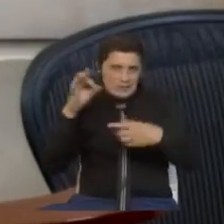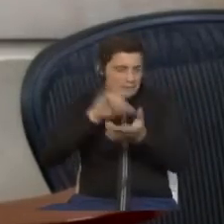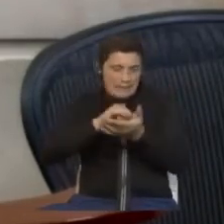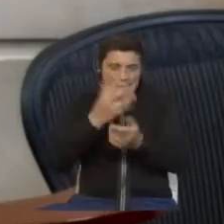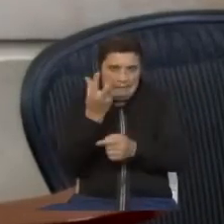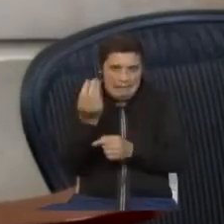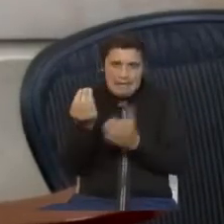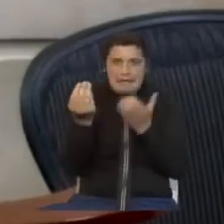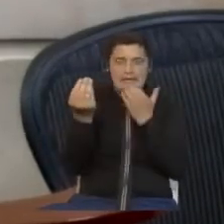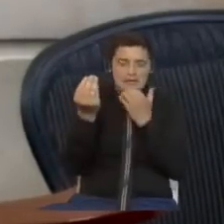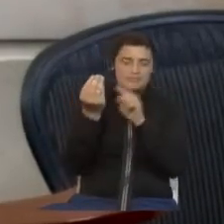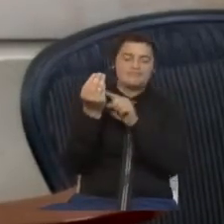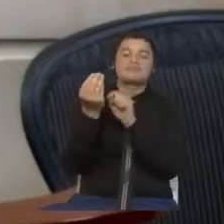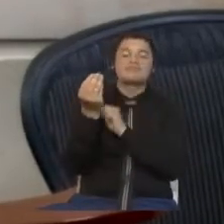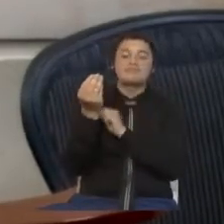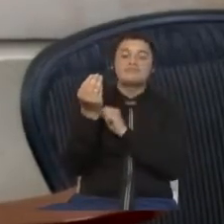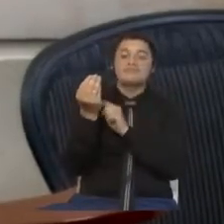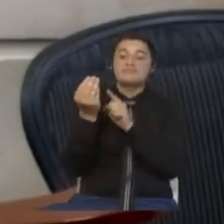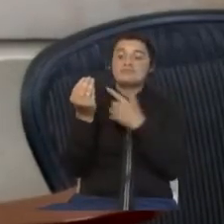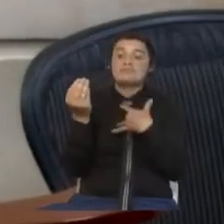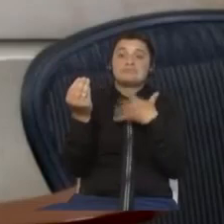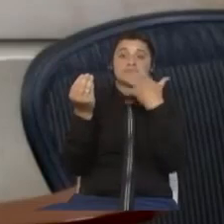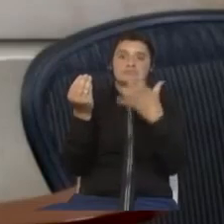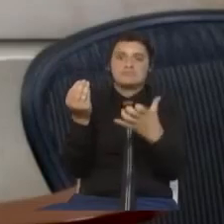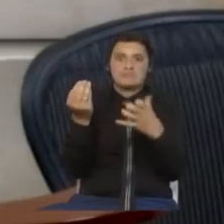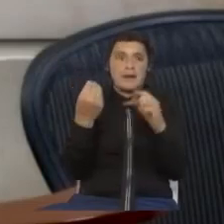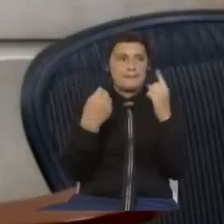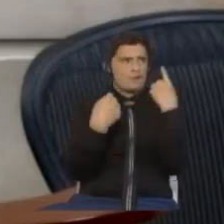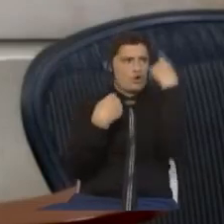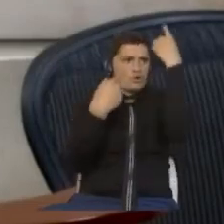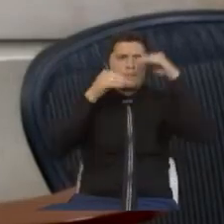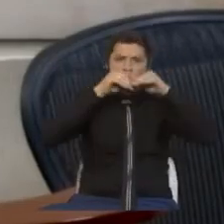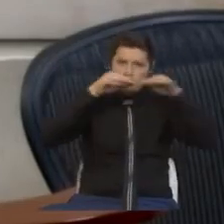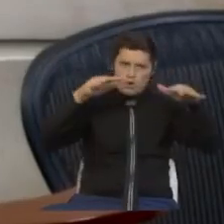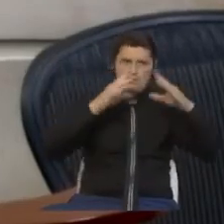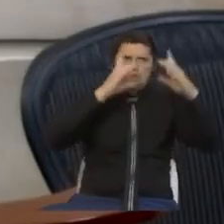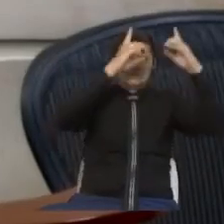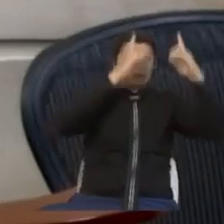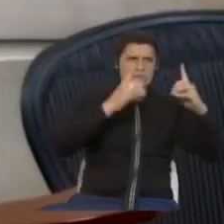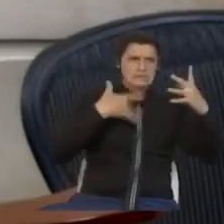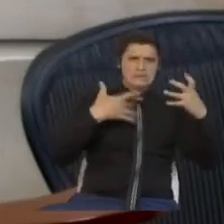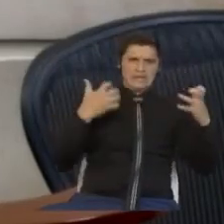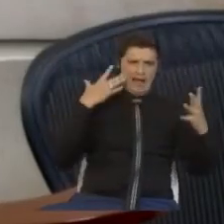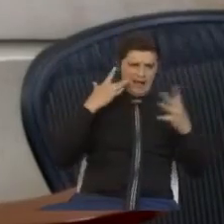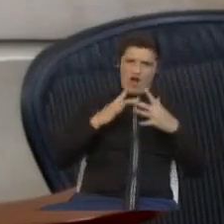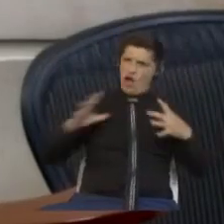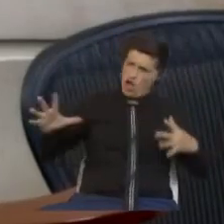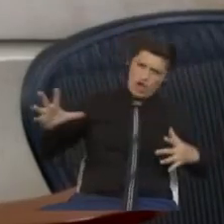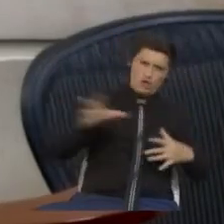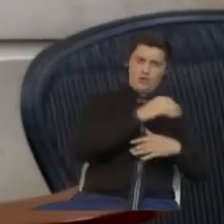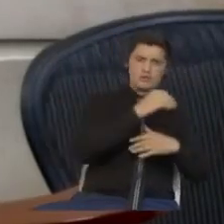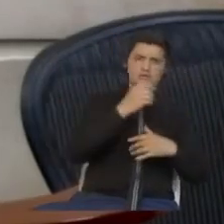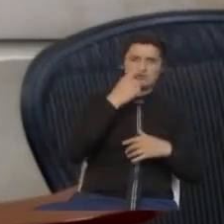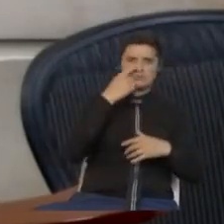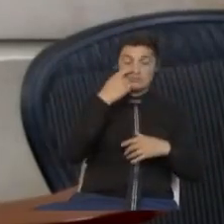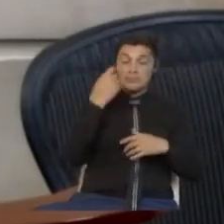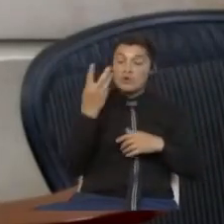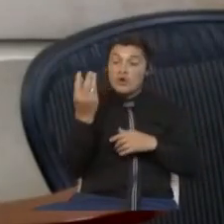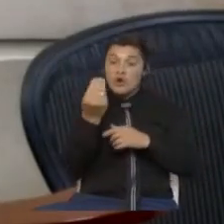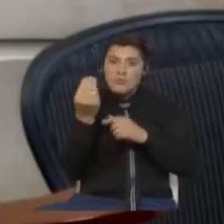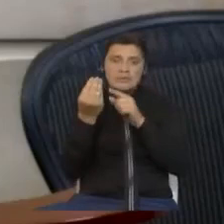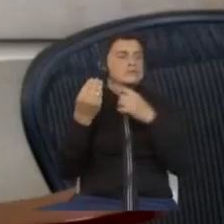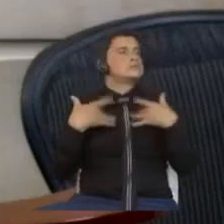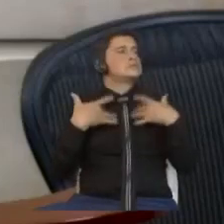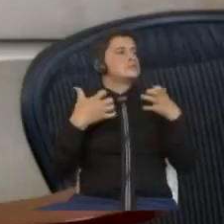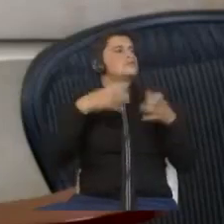mencionado y se quiere satisfacer con una política pública una decisión esa comunidad puede decidir el voto